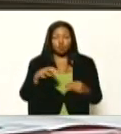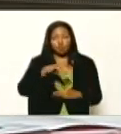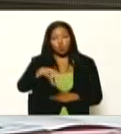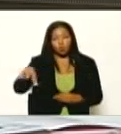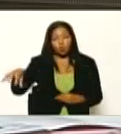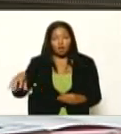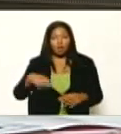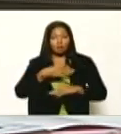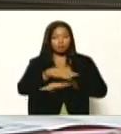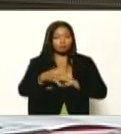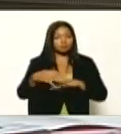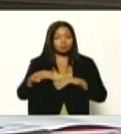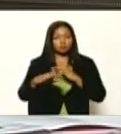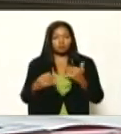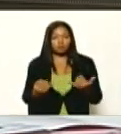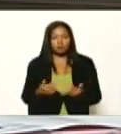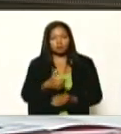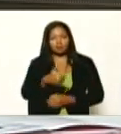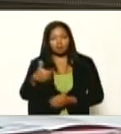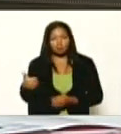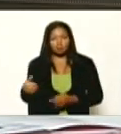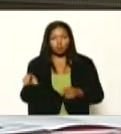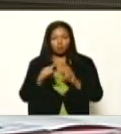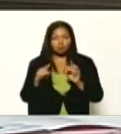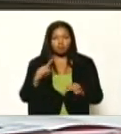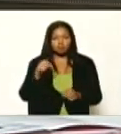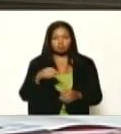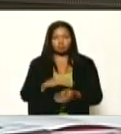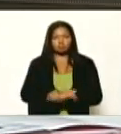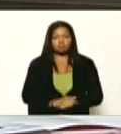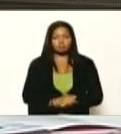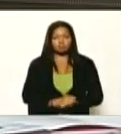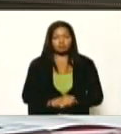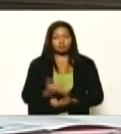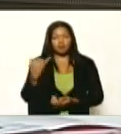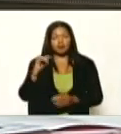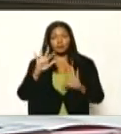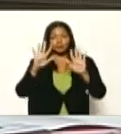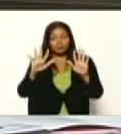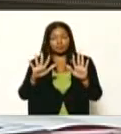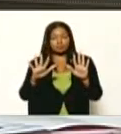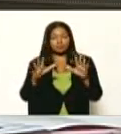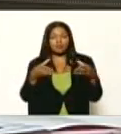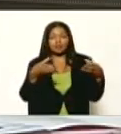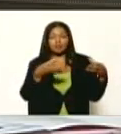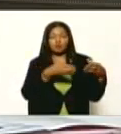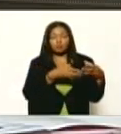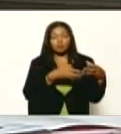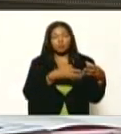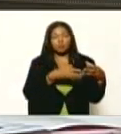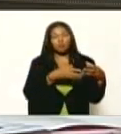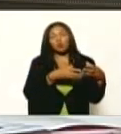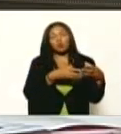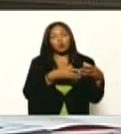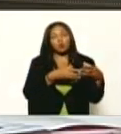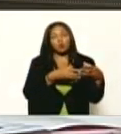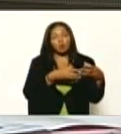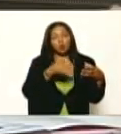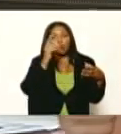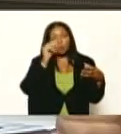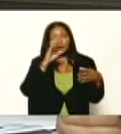los municipios. Para cada estado hay 10 candidatos hombres y 10 candidatas. Hasta 10. Hasta